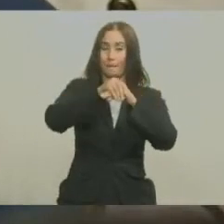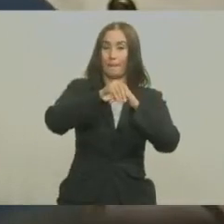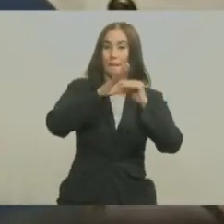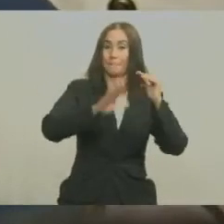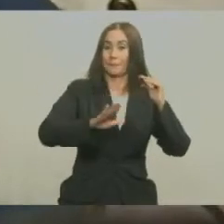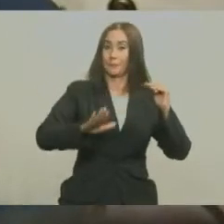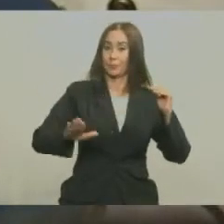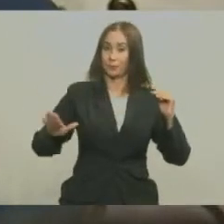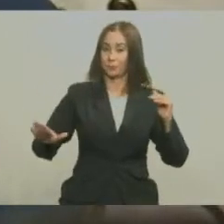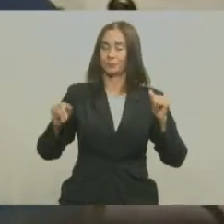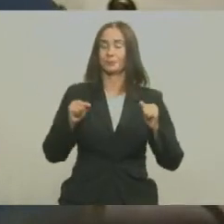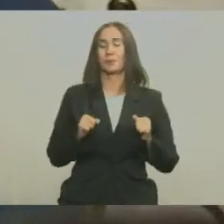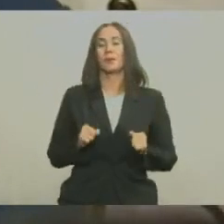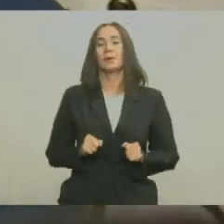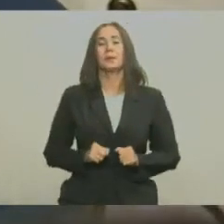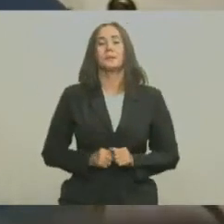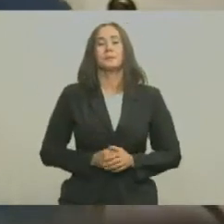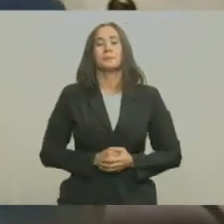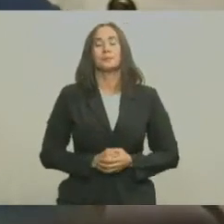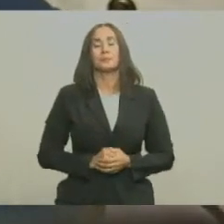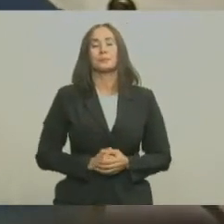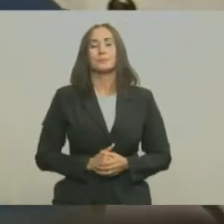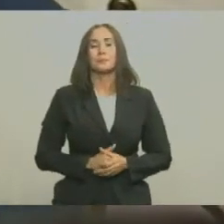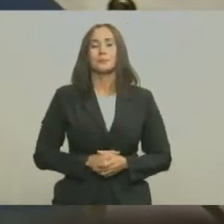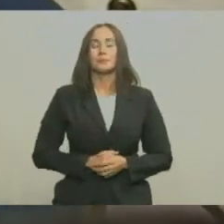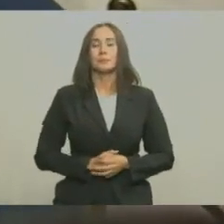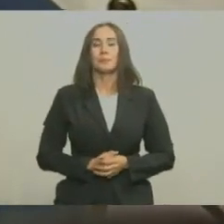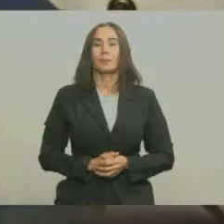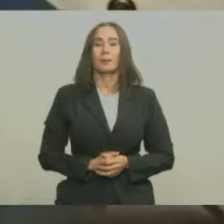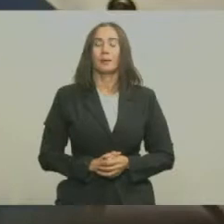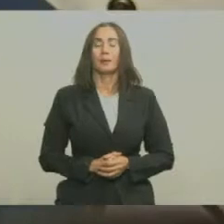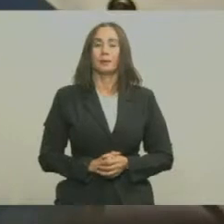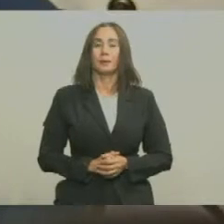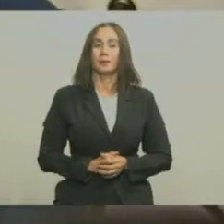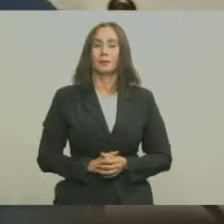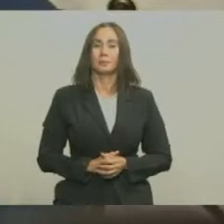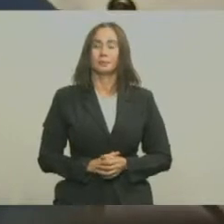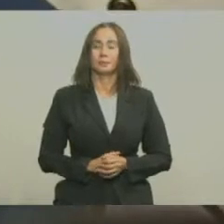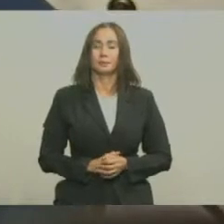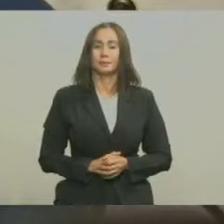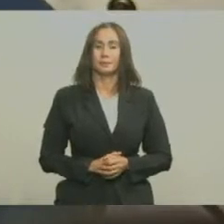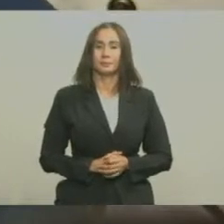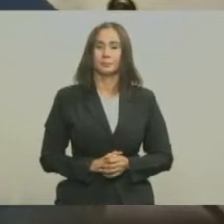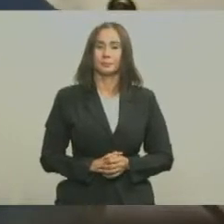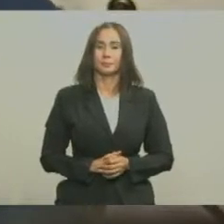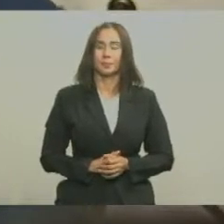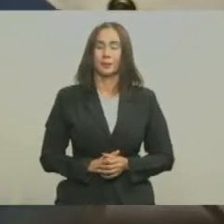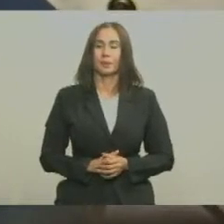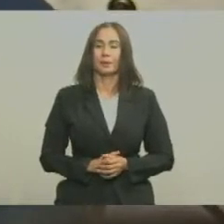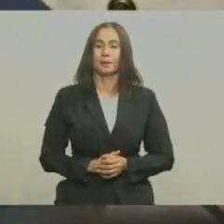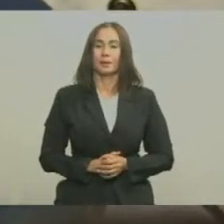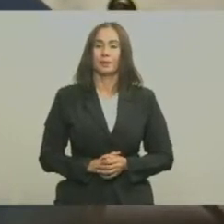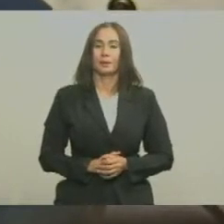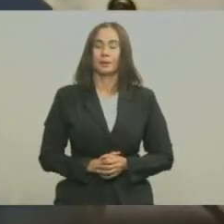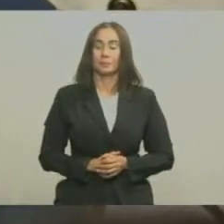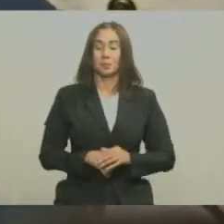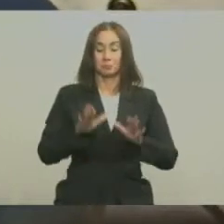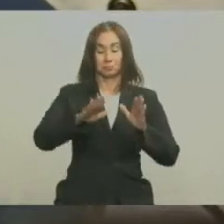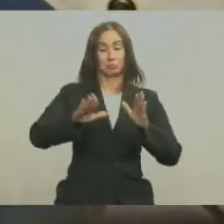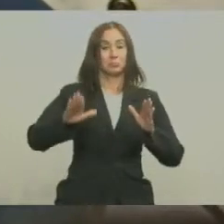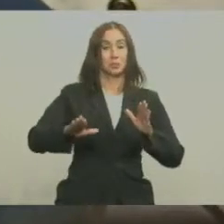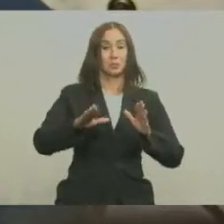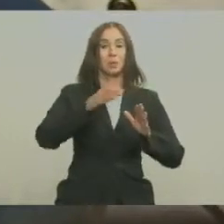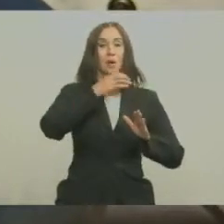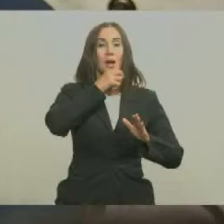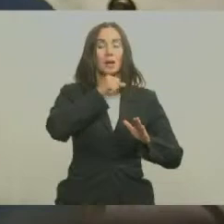Dominicana del matrimonio entre personas con menos de 18